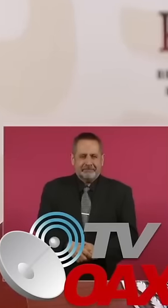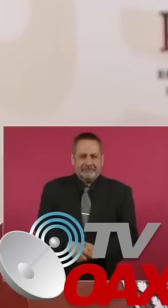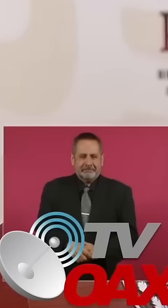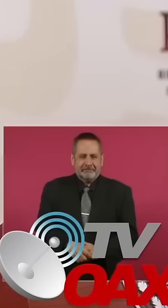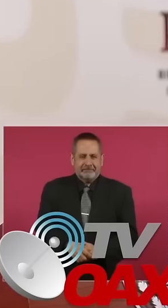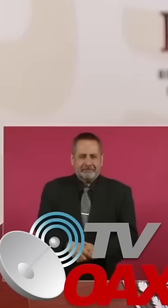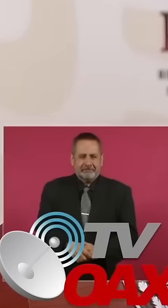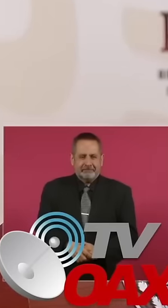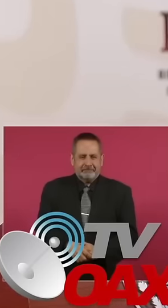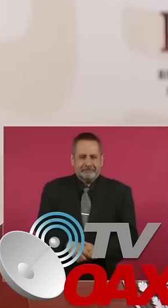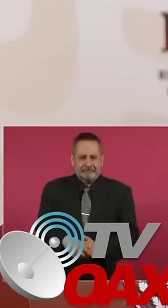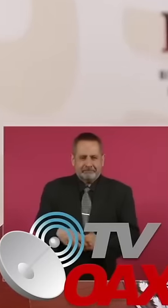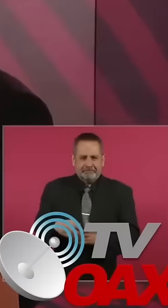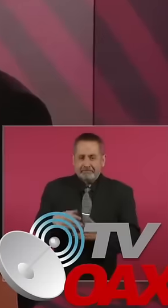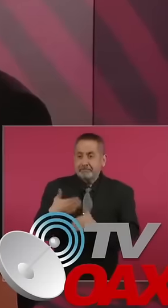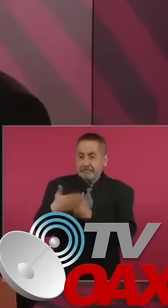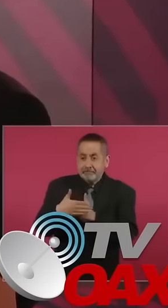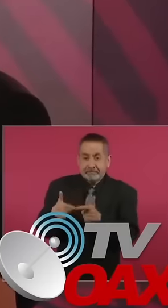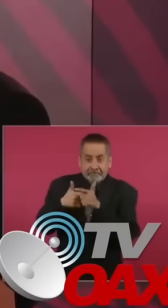¿Va a seguir la transformación?